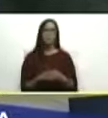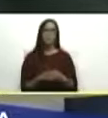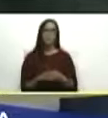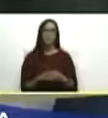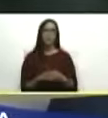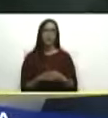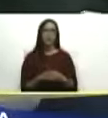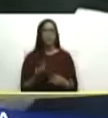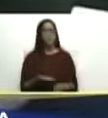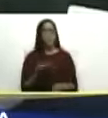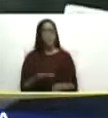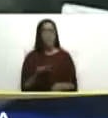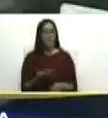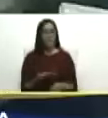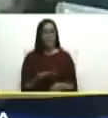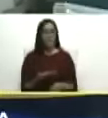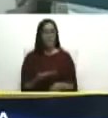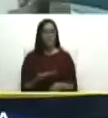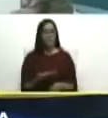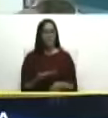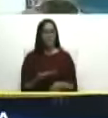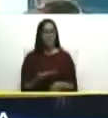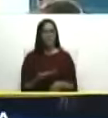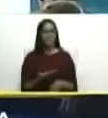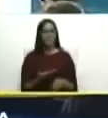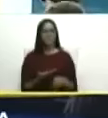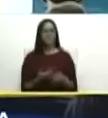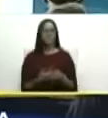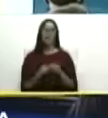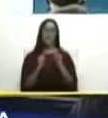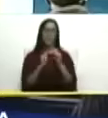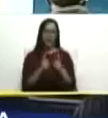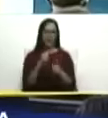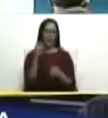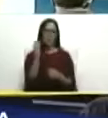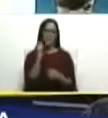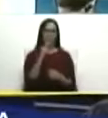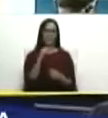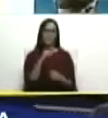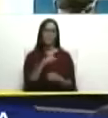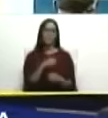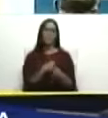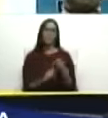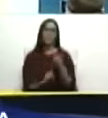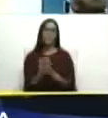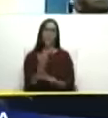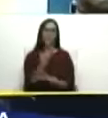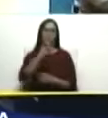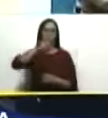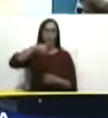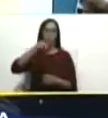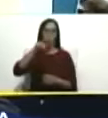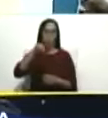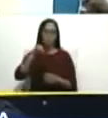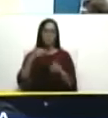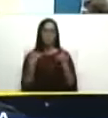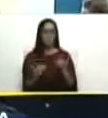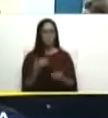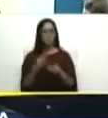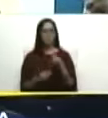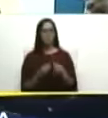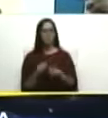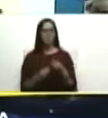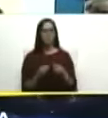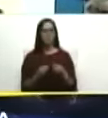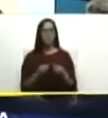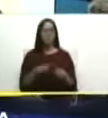Fue vital para, a partir del año, del mes de mayo, junio, ya ir equilibrando y